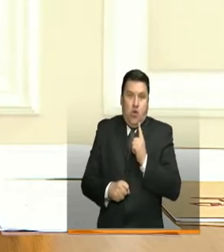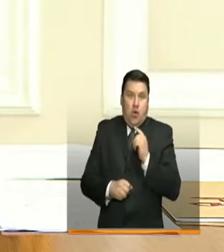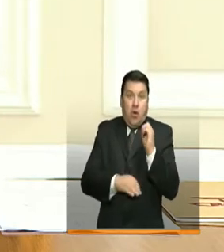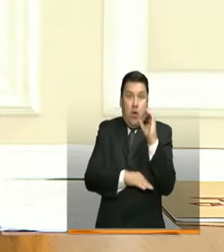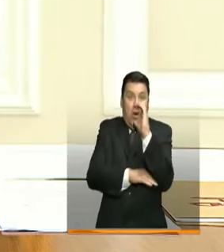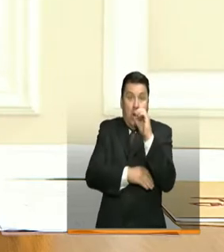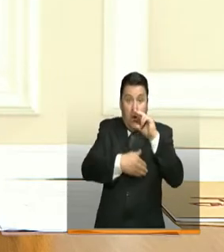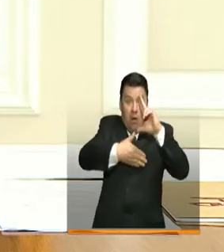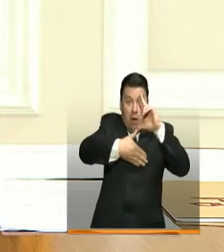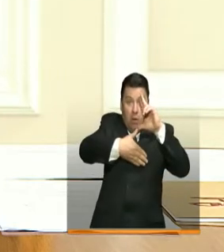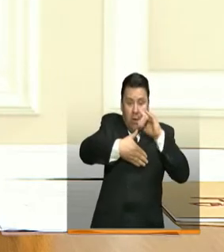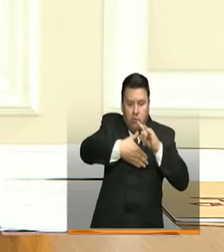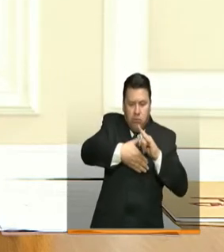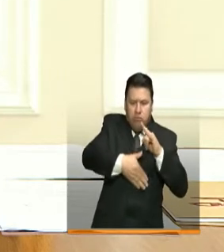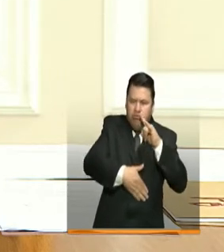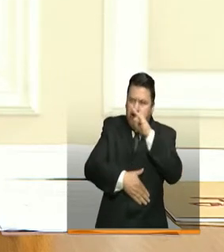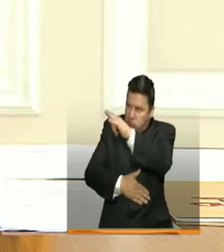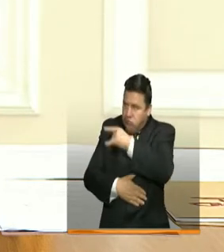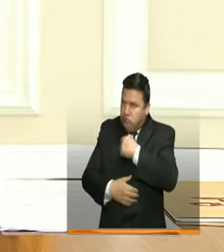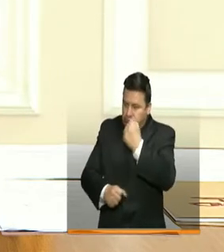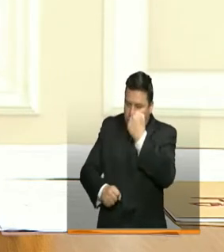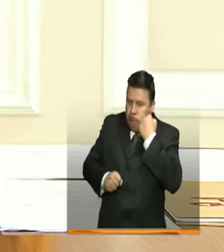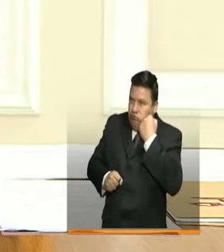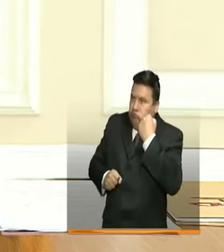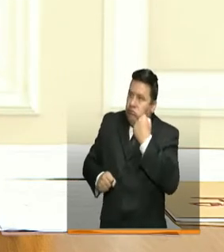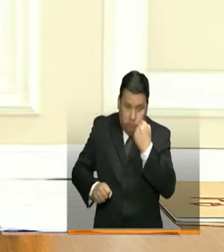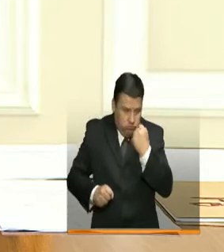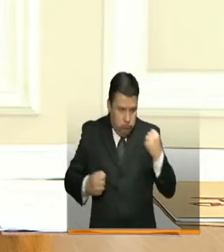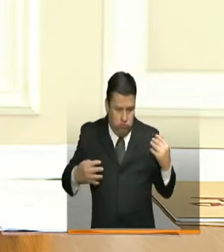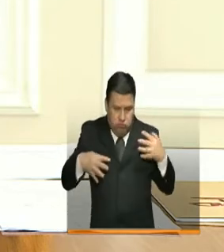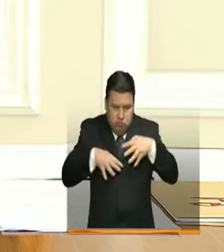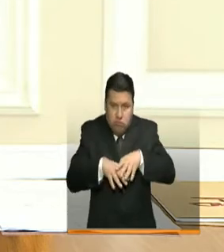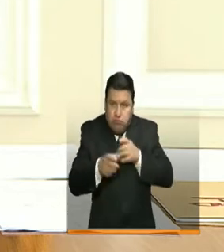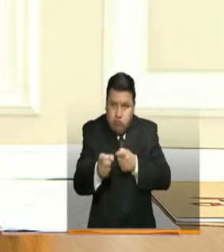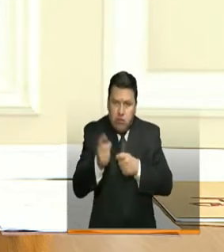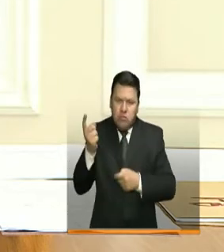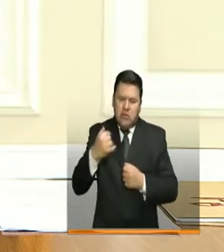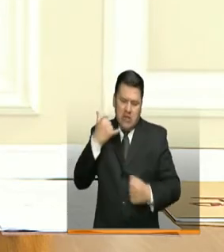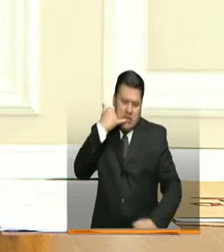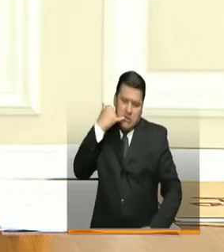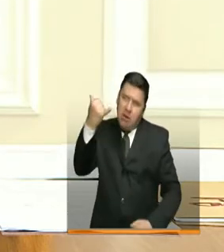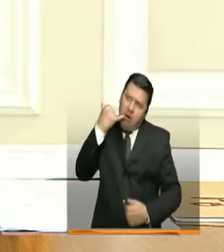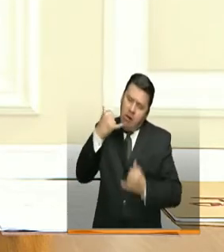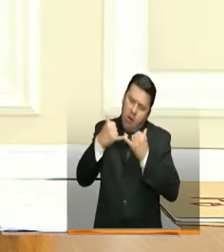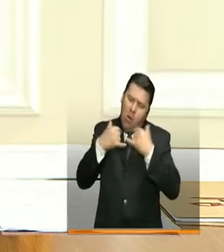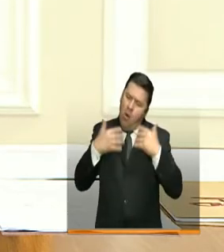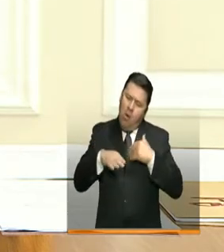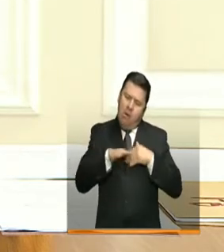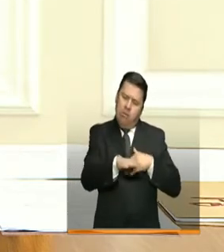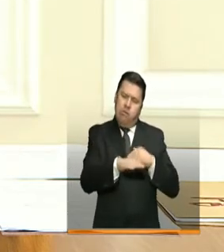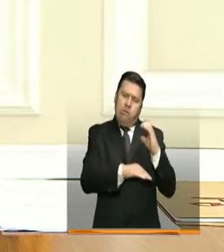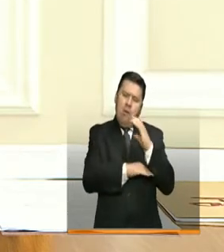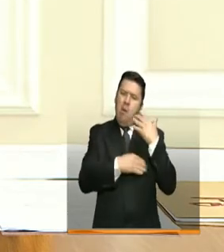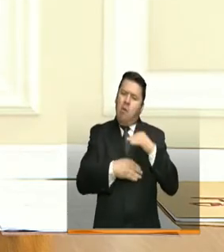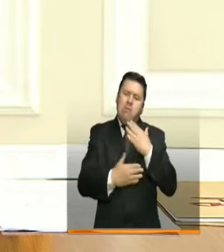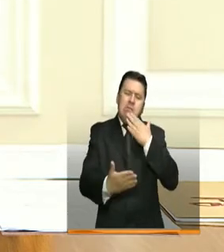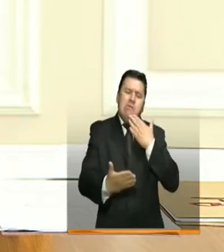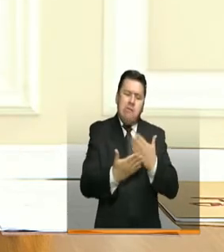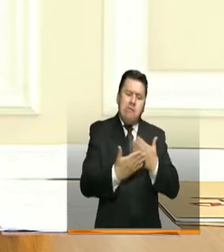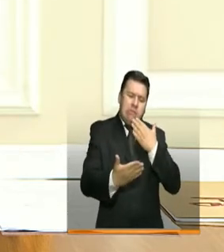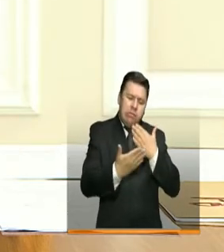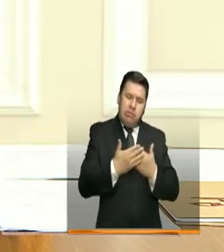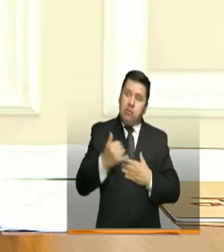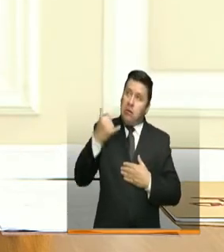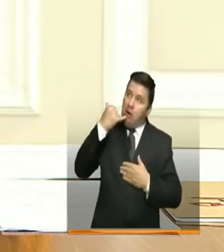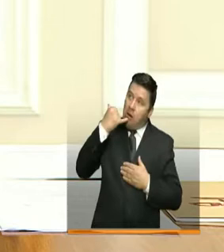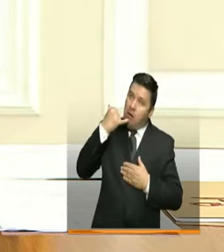contingente latinoamericano en aquella guerra. Él me expresaba la gran admiración y la gratitud